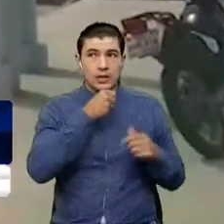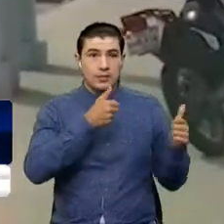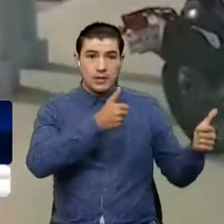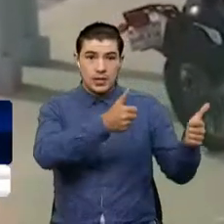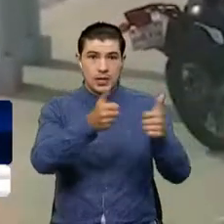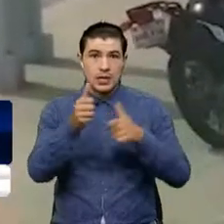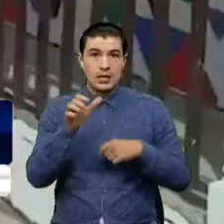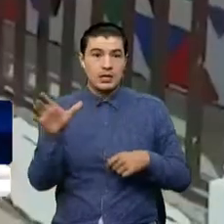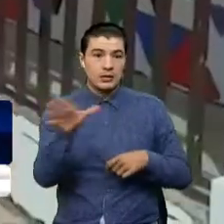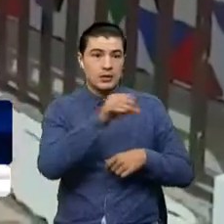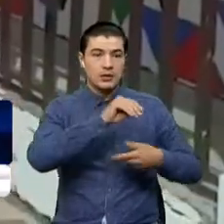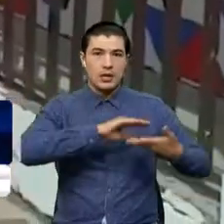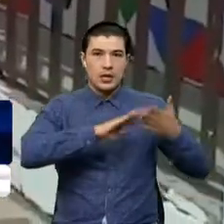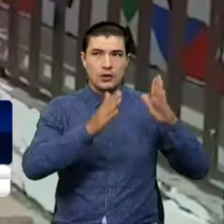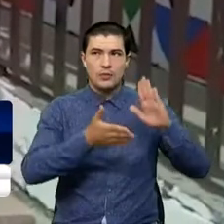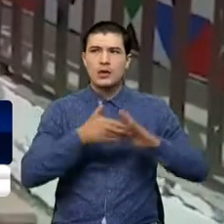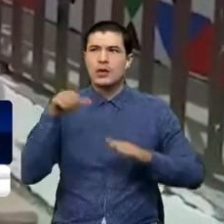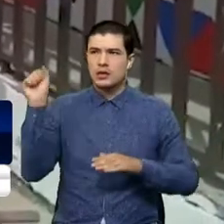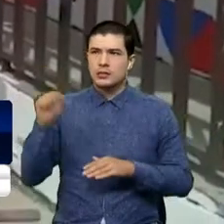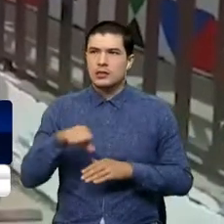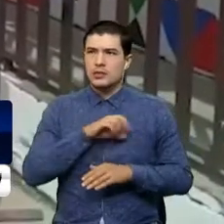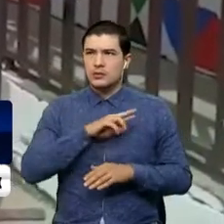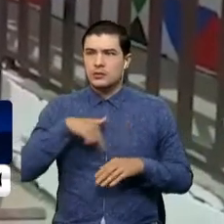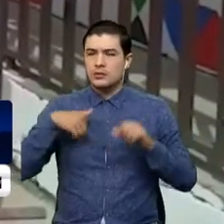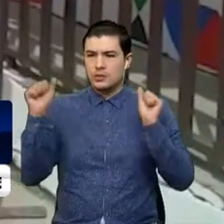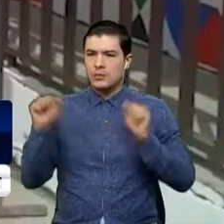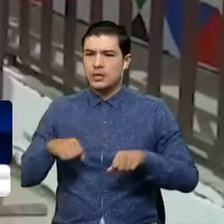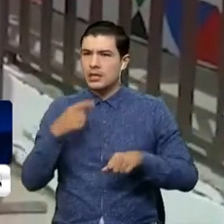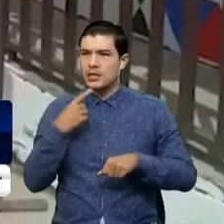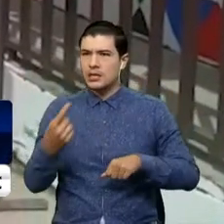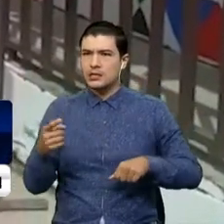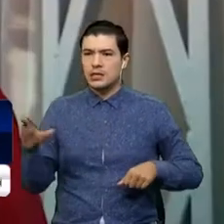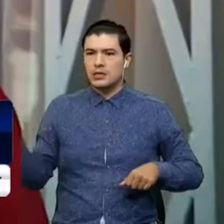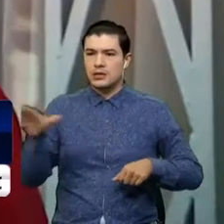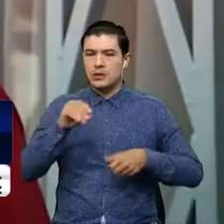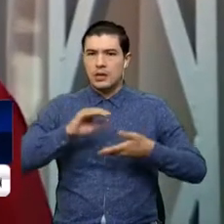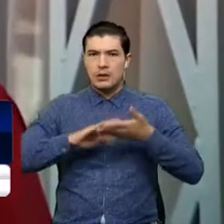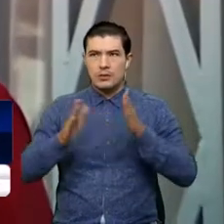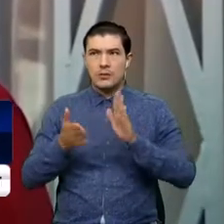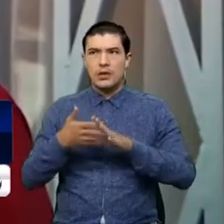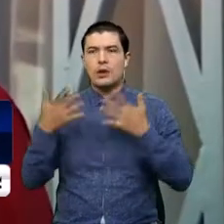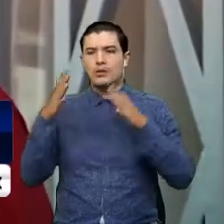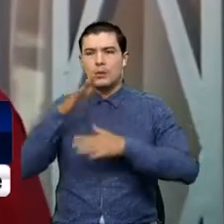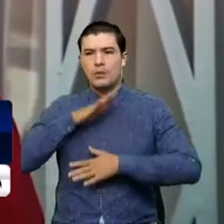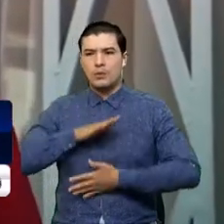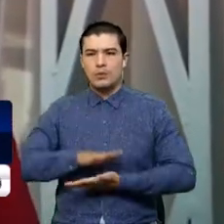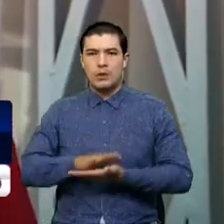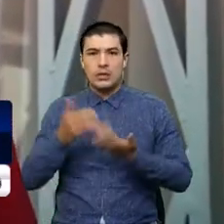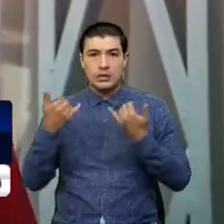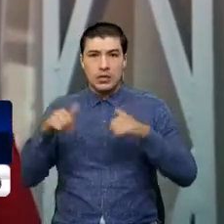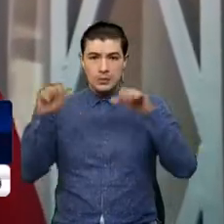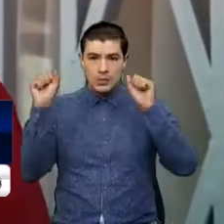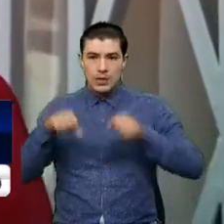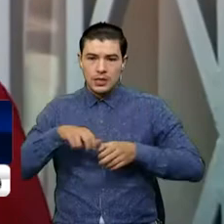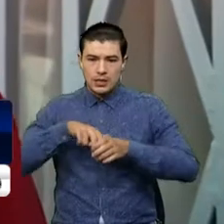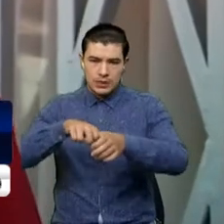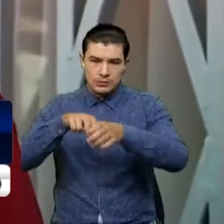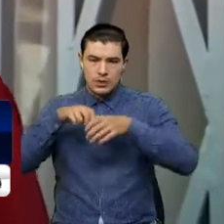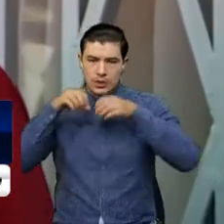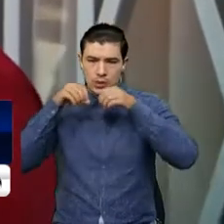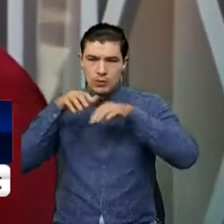pobladores del catatumbo lo que si podemos manifestar es que las comunidades ya tienen un alivio el día de hoy ya se pueden transportar transitar